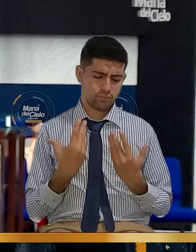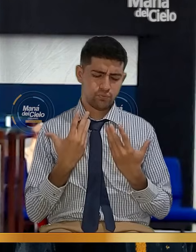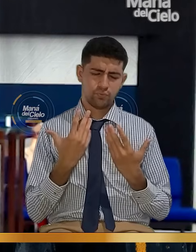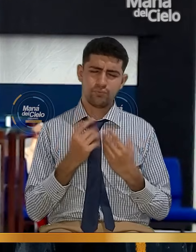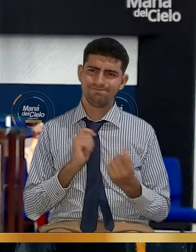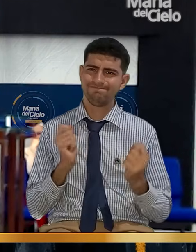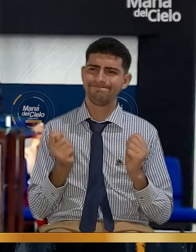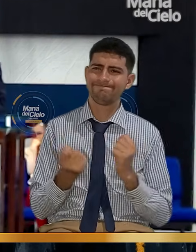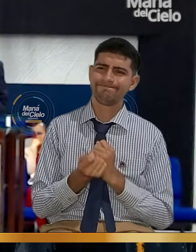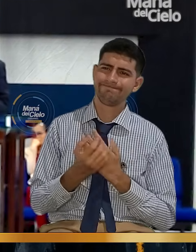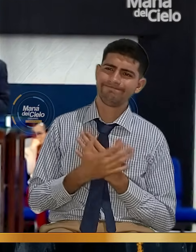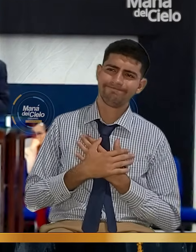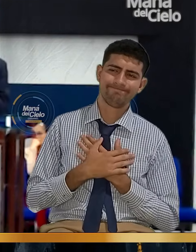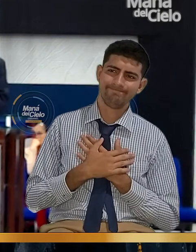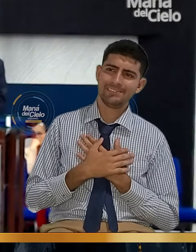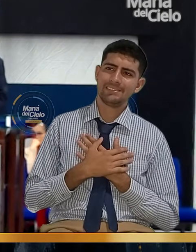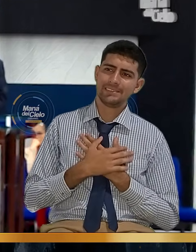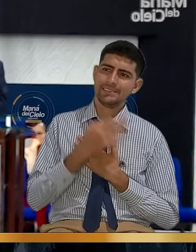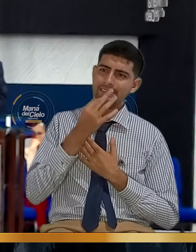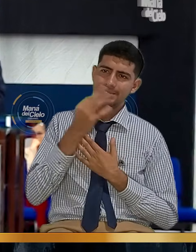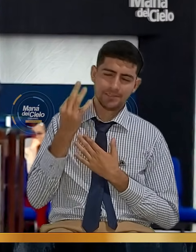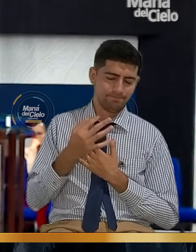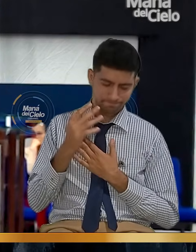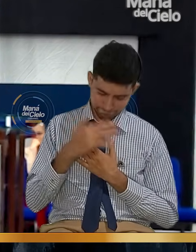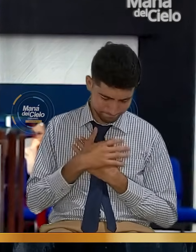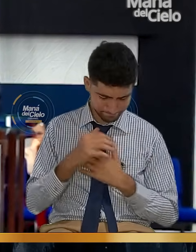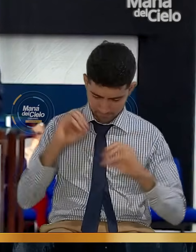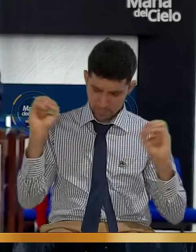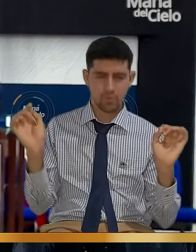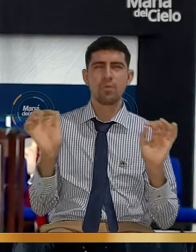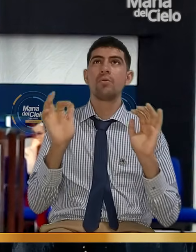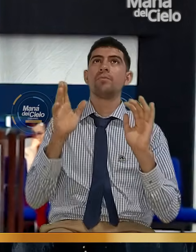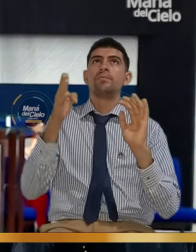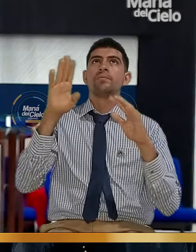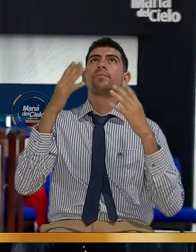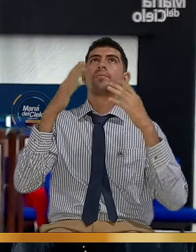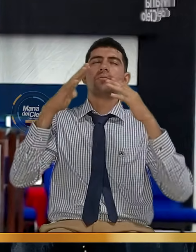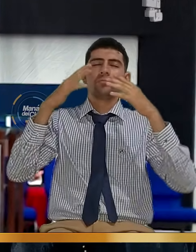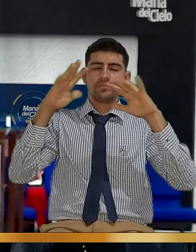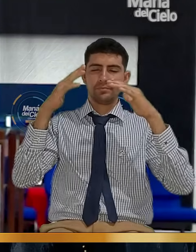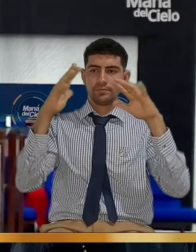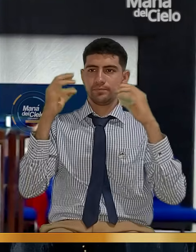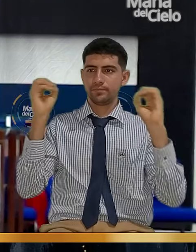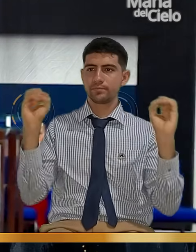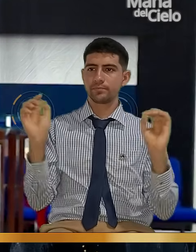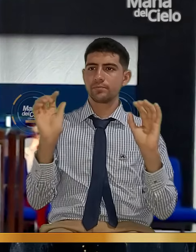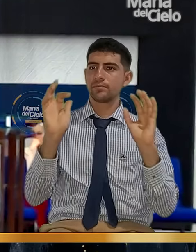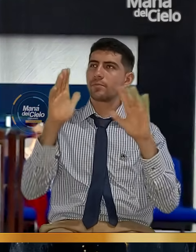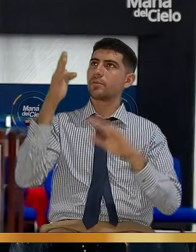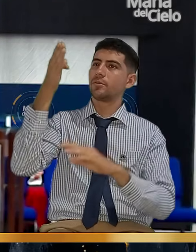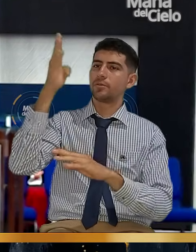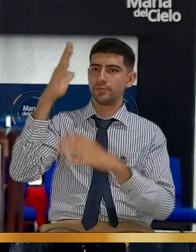historias maravillosas, que son vivas, porque esta palabra cambia y transforma la vida del